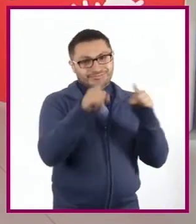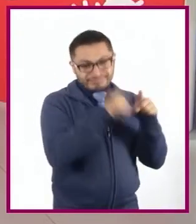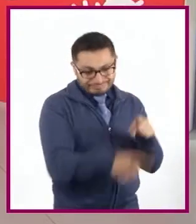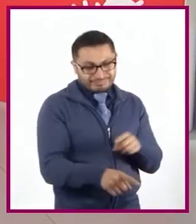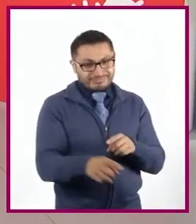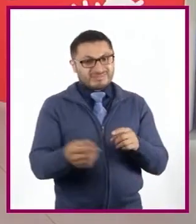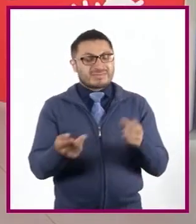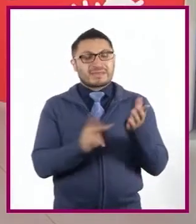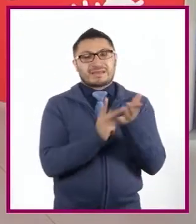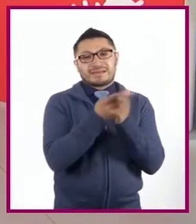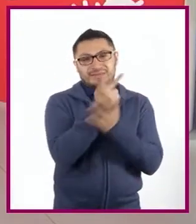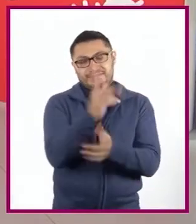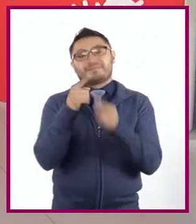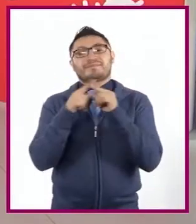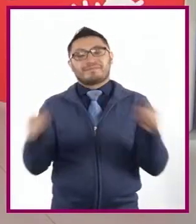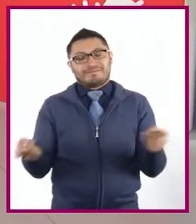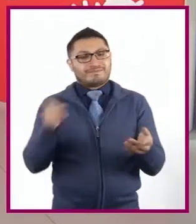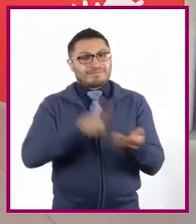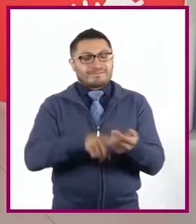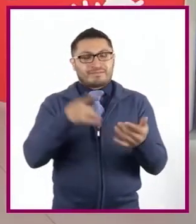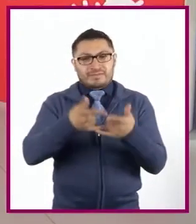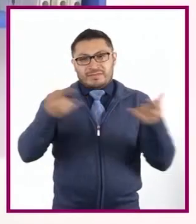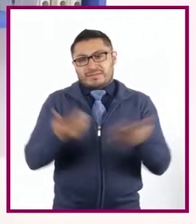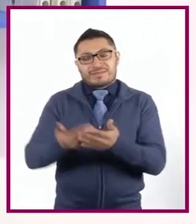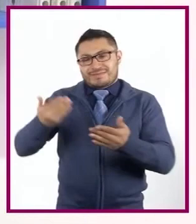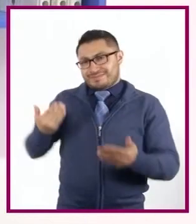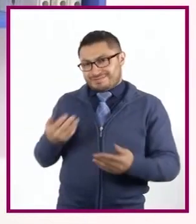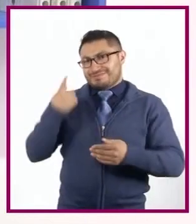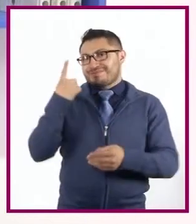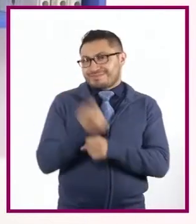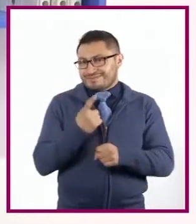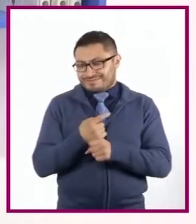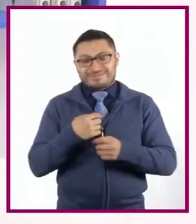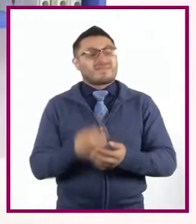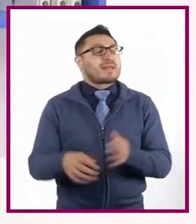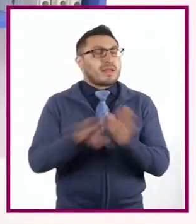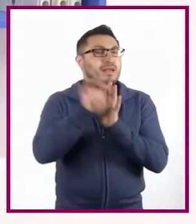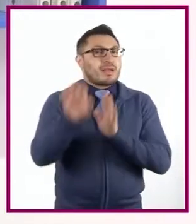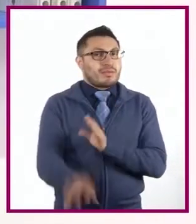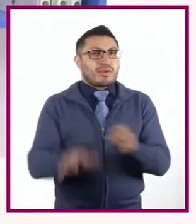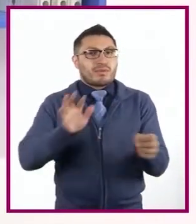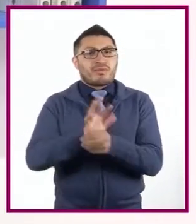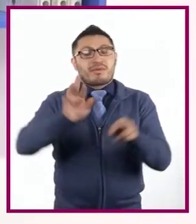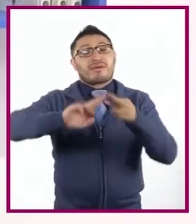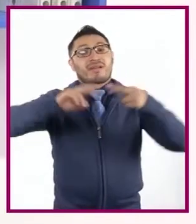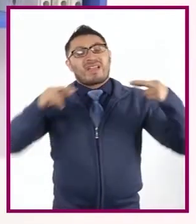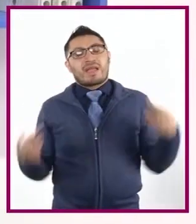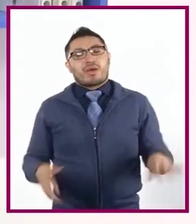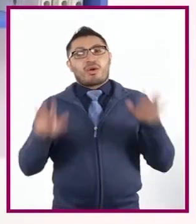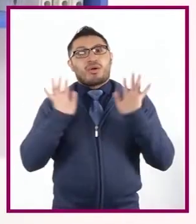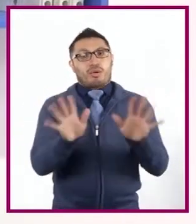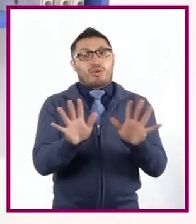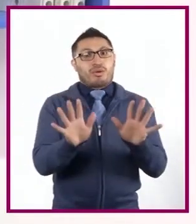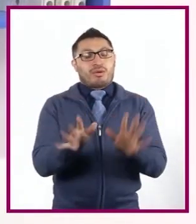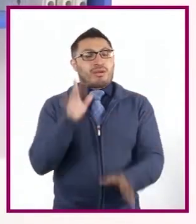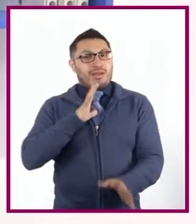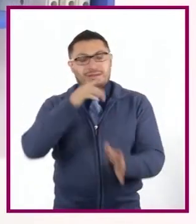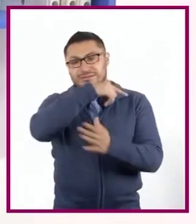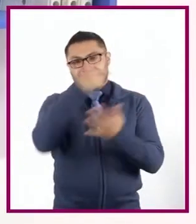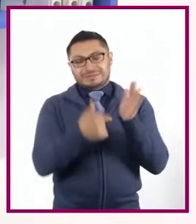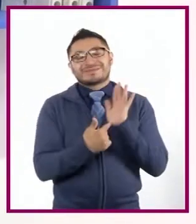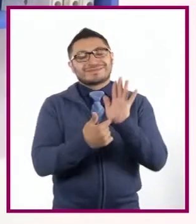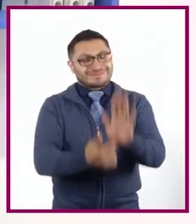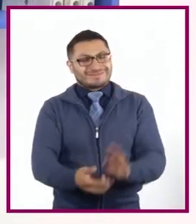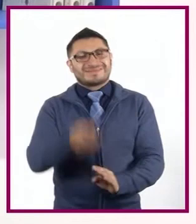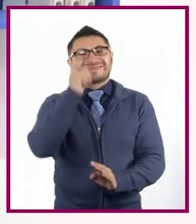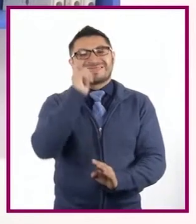las de las plantas del cuento anterior. Por ejemplo, los recursos limitados que se presentan aquí